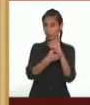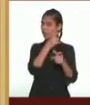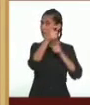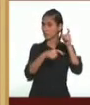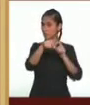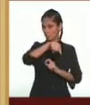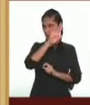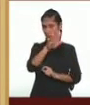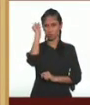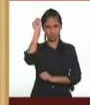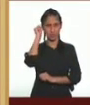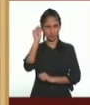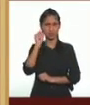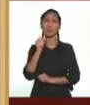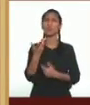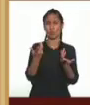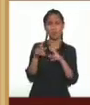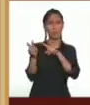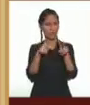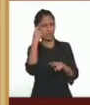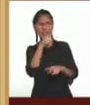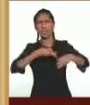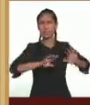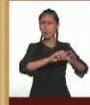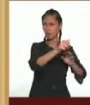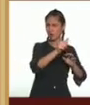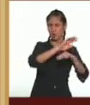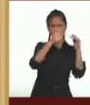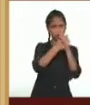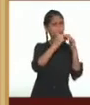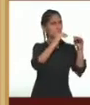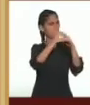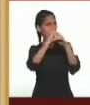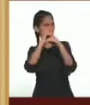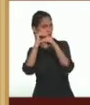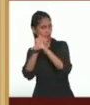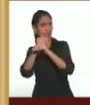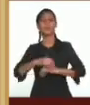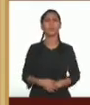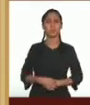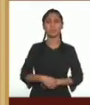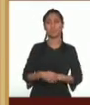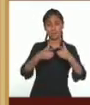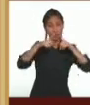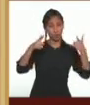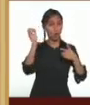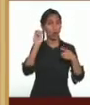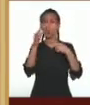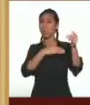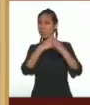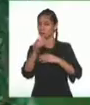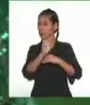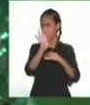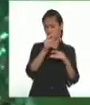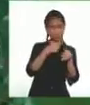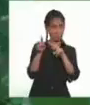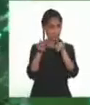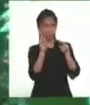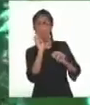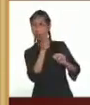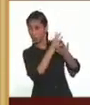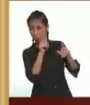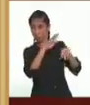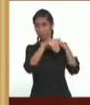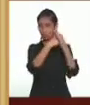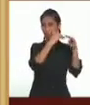distinción alguna de nacionalidad, lugar de residencia, sexo, color, religión, origen nacional o étnico, lengua o cualquier otra condición. Otra